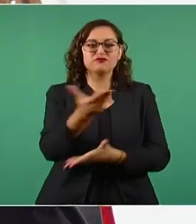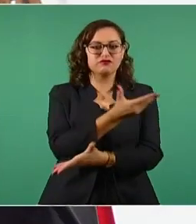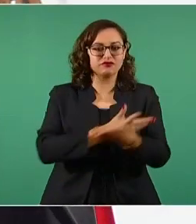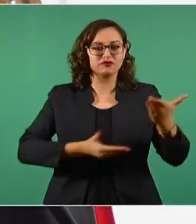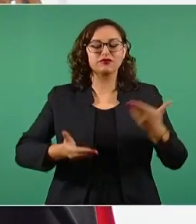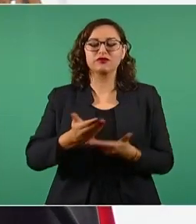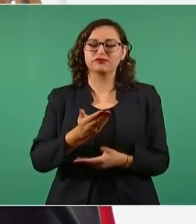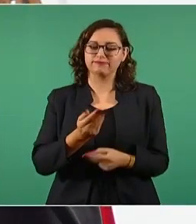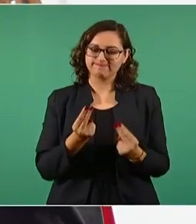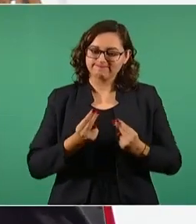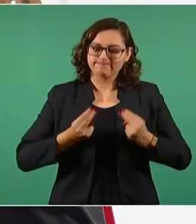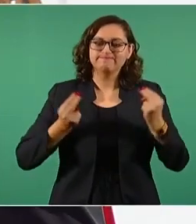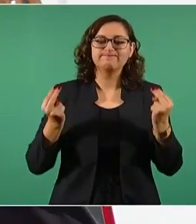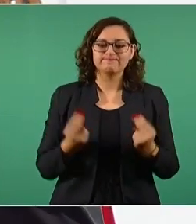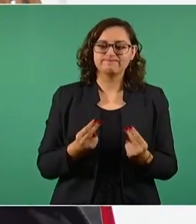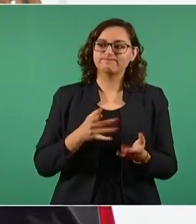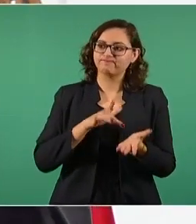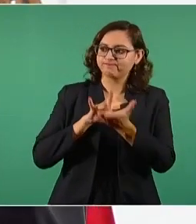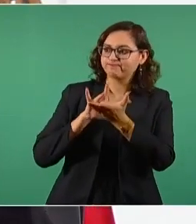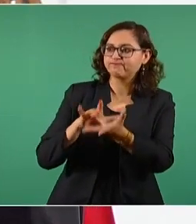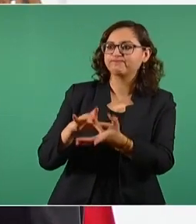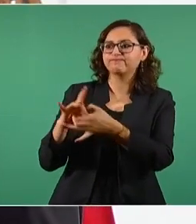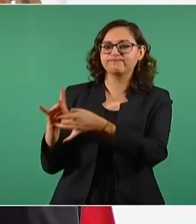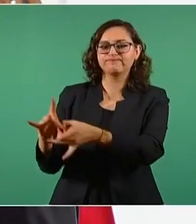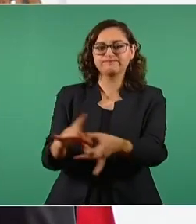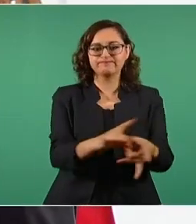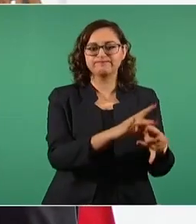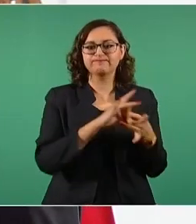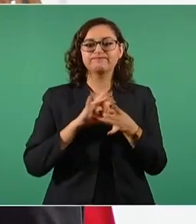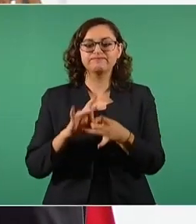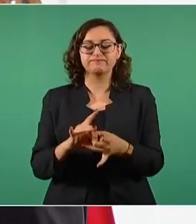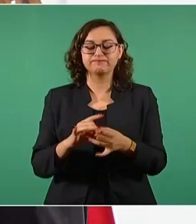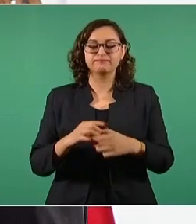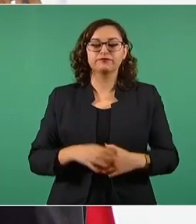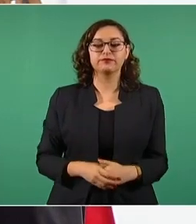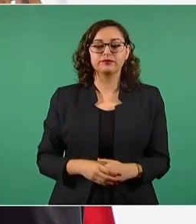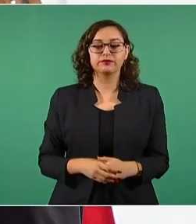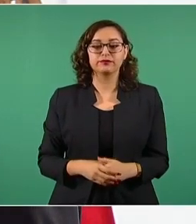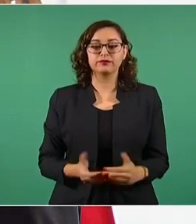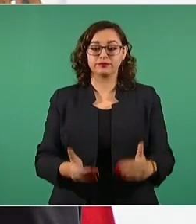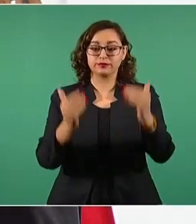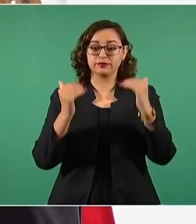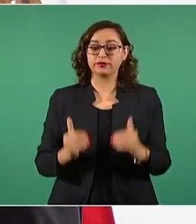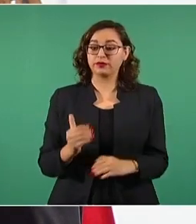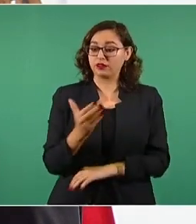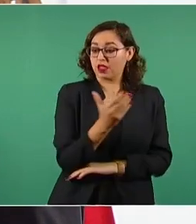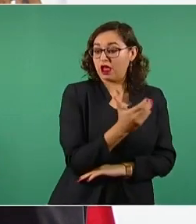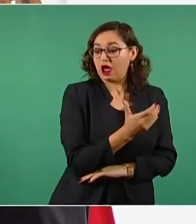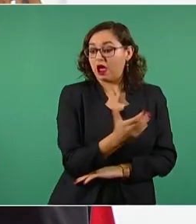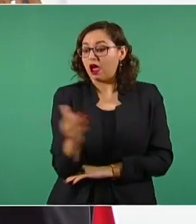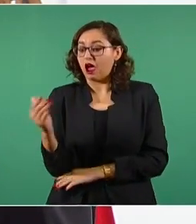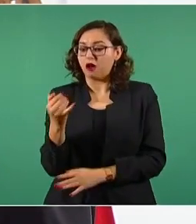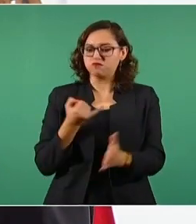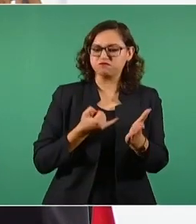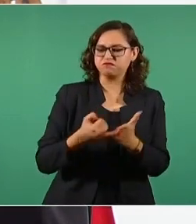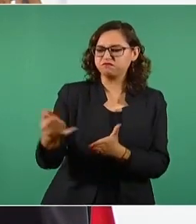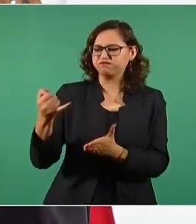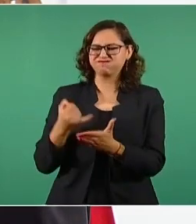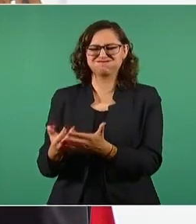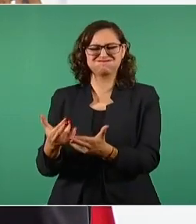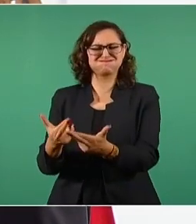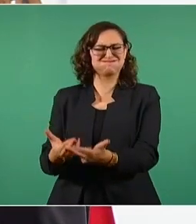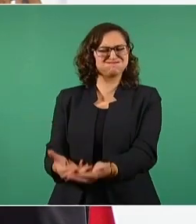En el campo se está produciendo sin limitaciones. El año pasado la producción